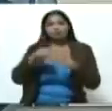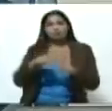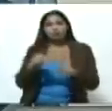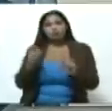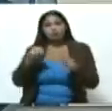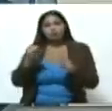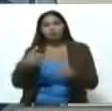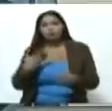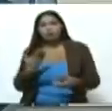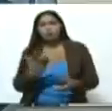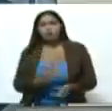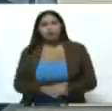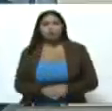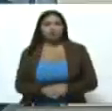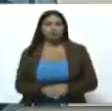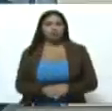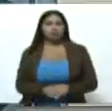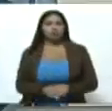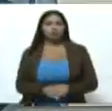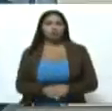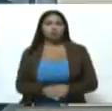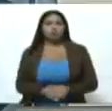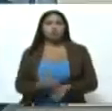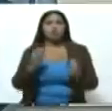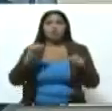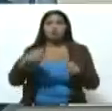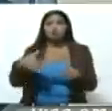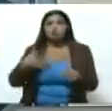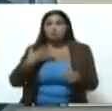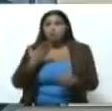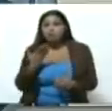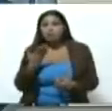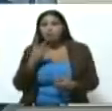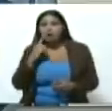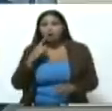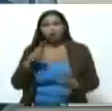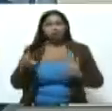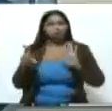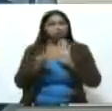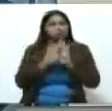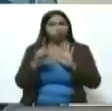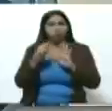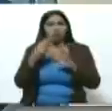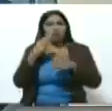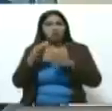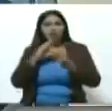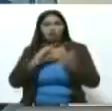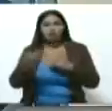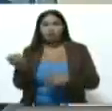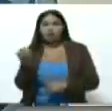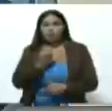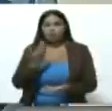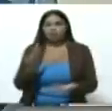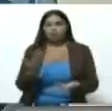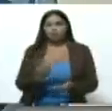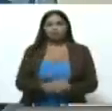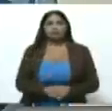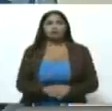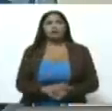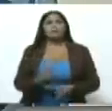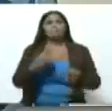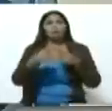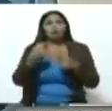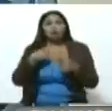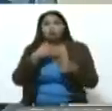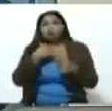sí podía ser, que sí podía ser legítimo la acción del magnicidio. Pero yo quiero